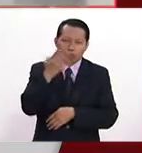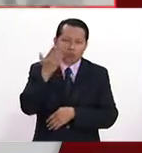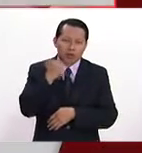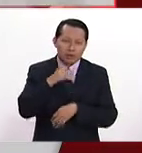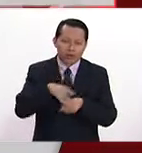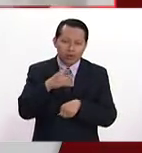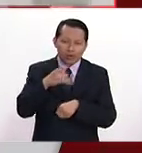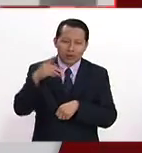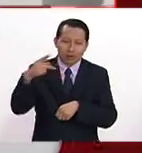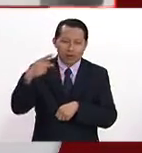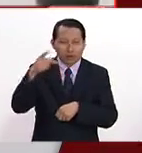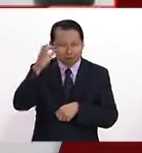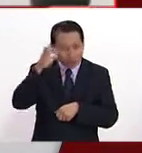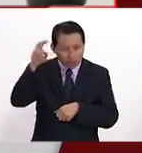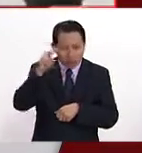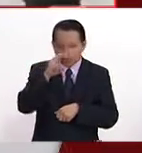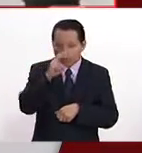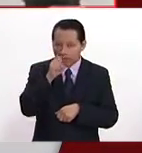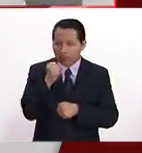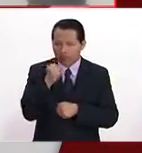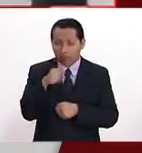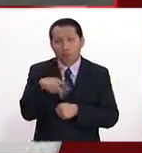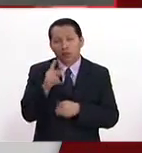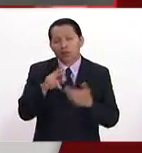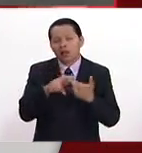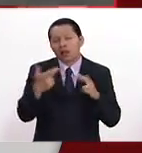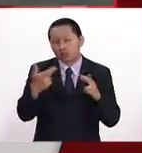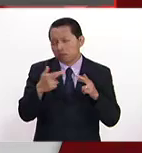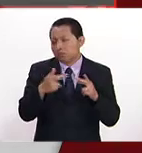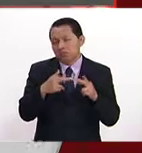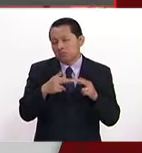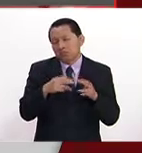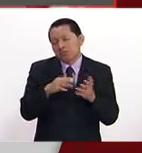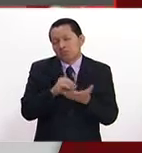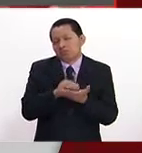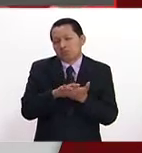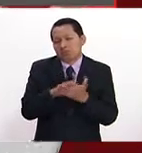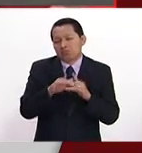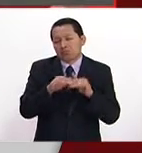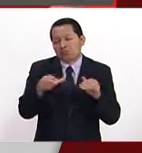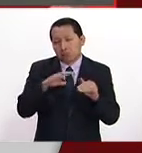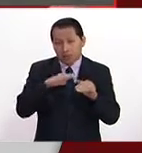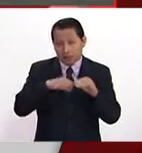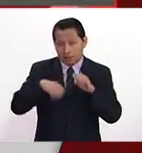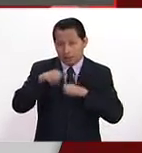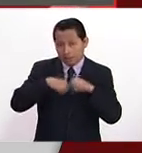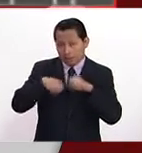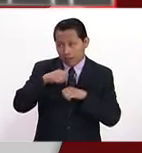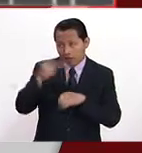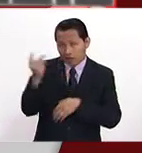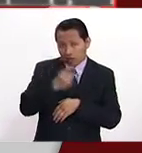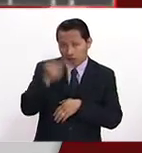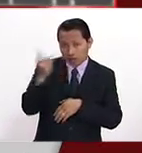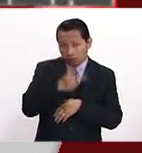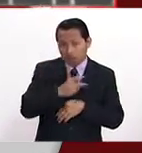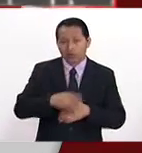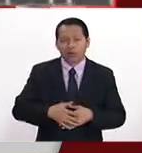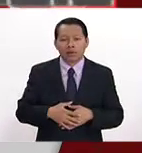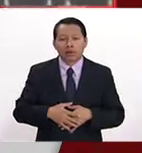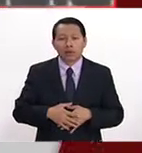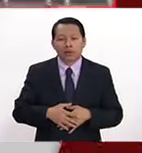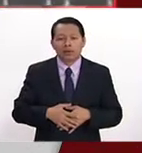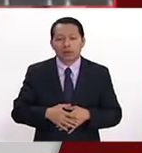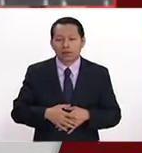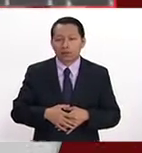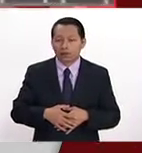en Corea del Norte. Sin embargo, las relaciones son estables y, bueno, se tiene embajada en ambos países. Se tiene embajada, esa es la